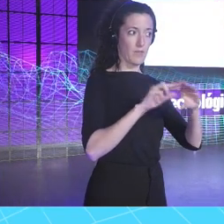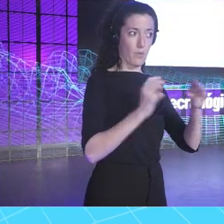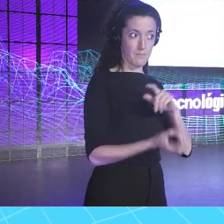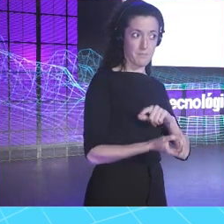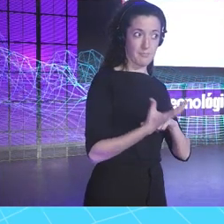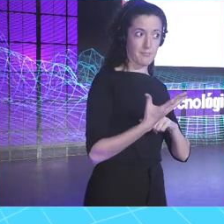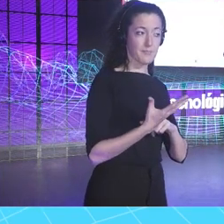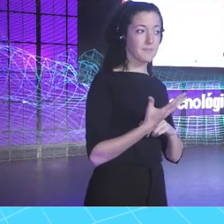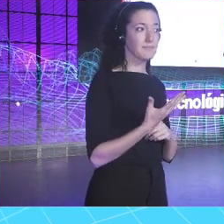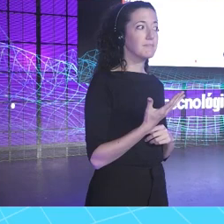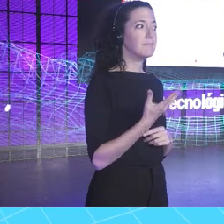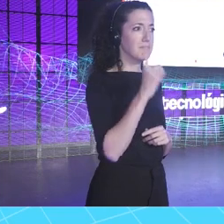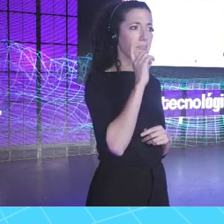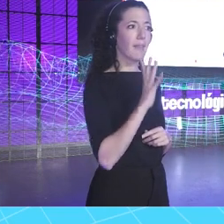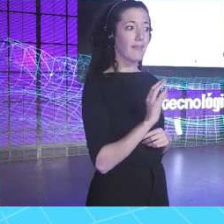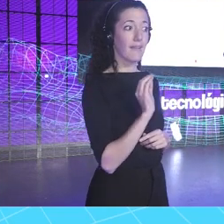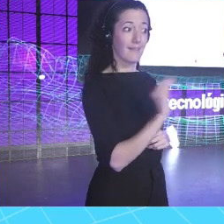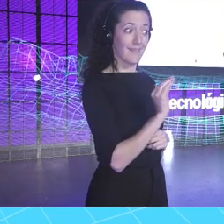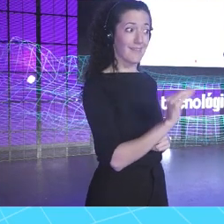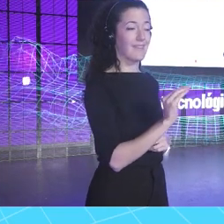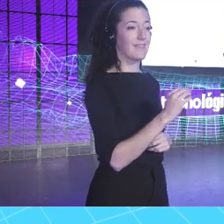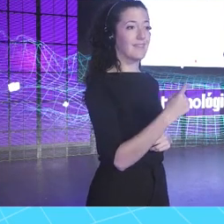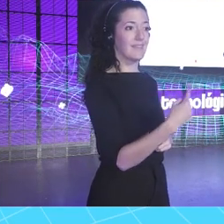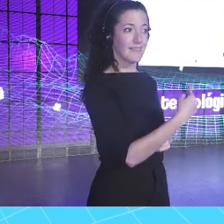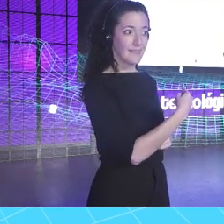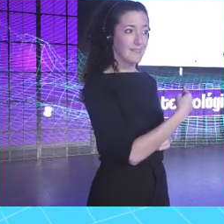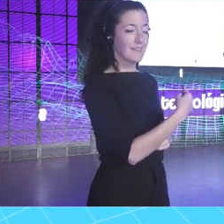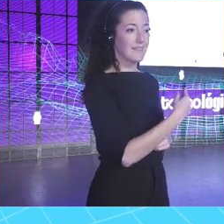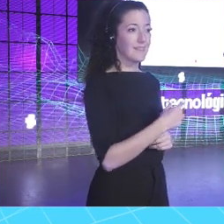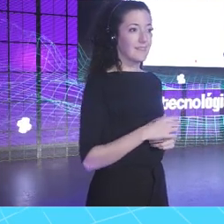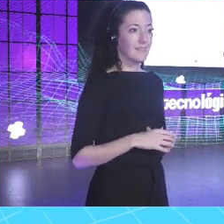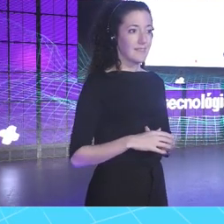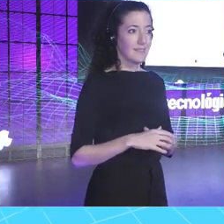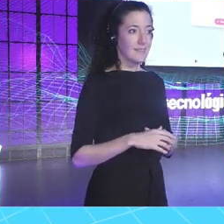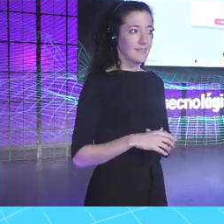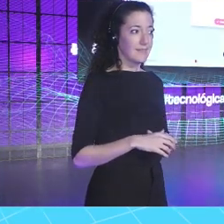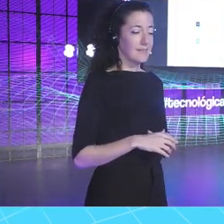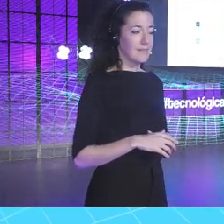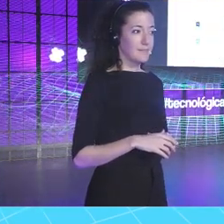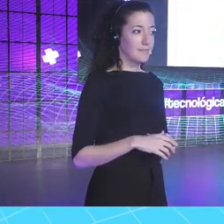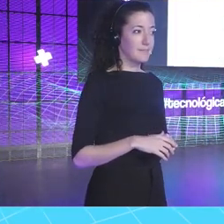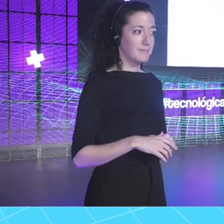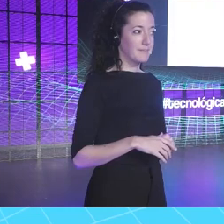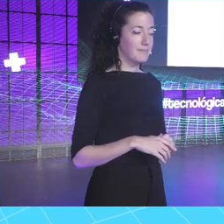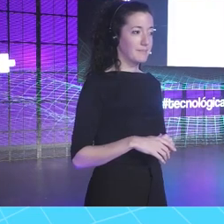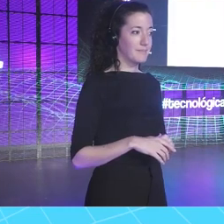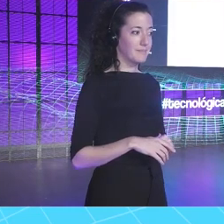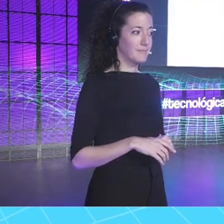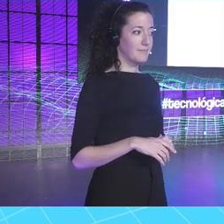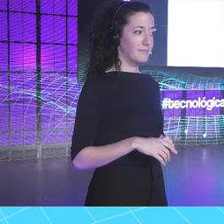tal si le pedimos a esto se llama Friki que nos cree hay día tu vídeo una